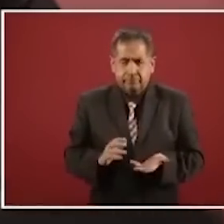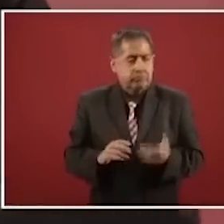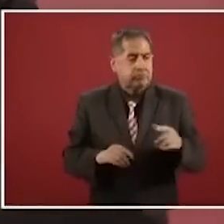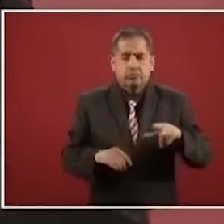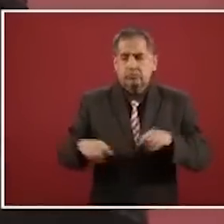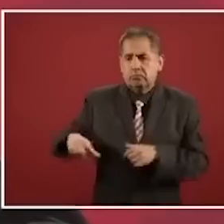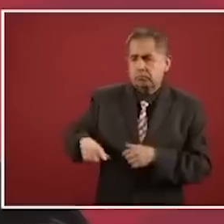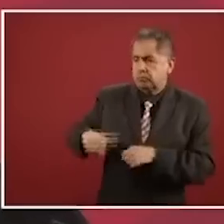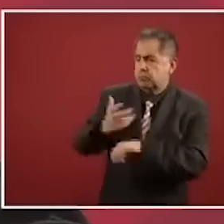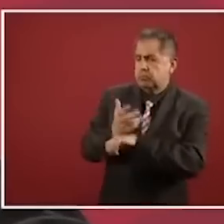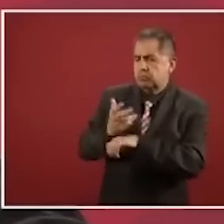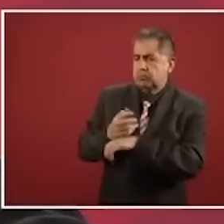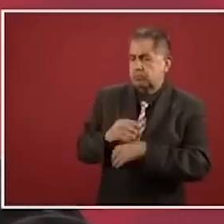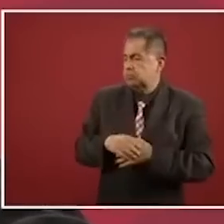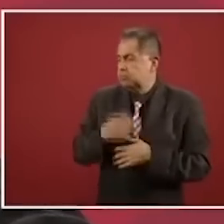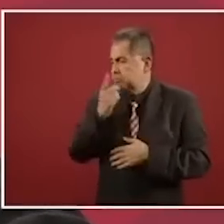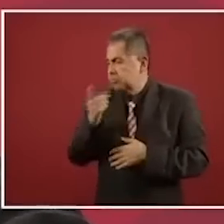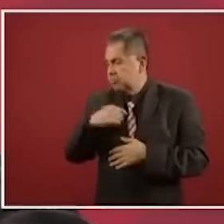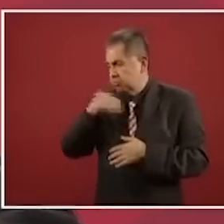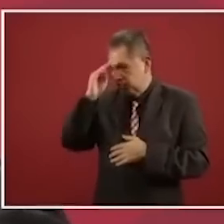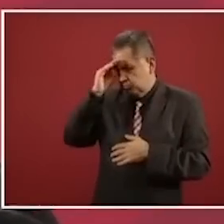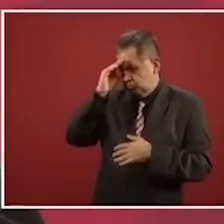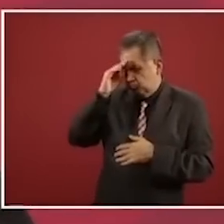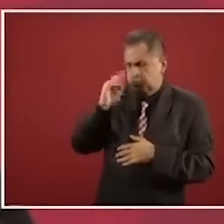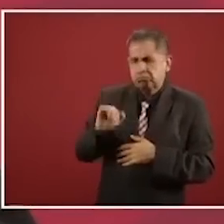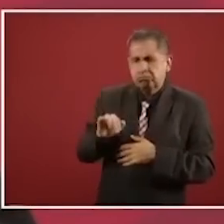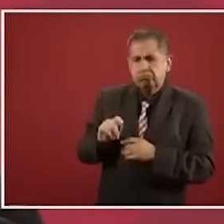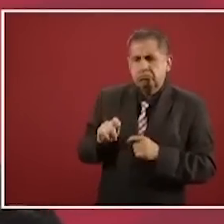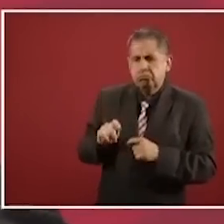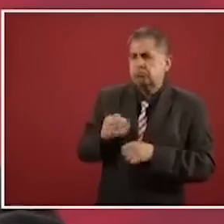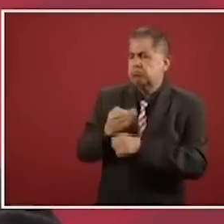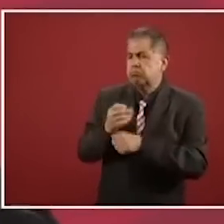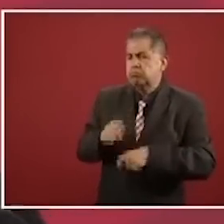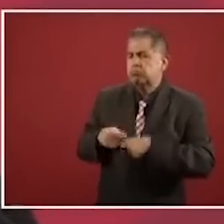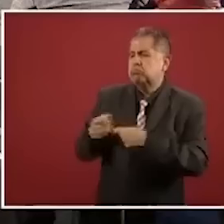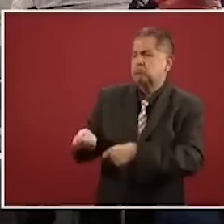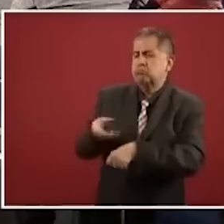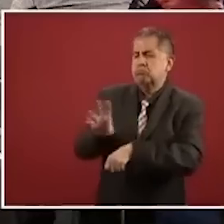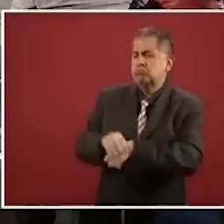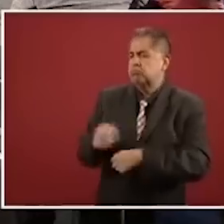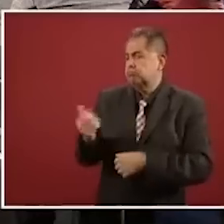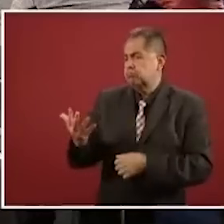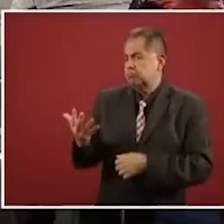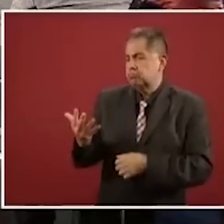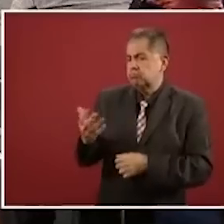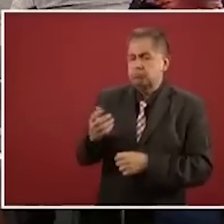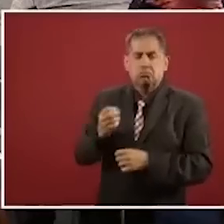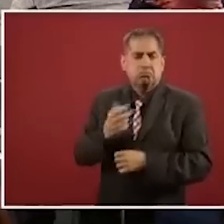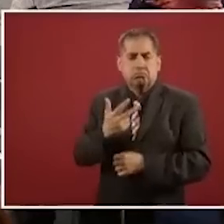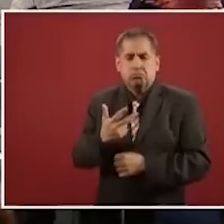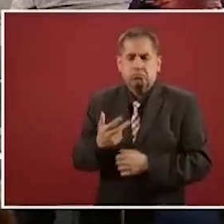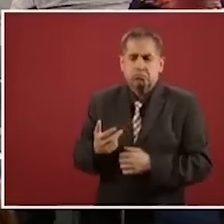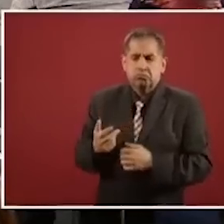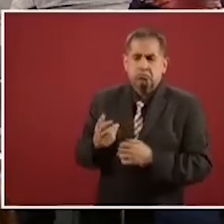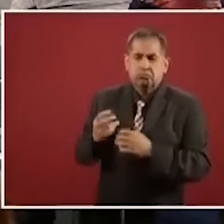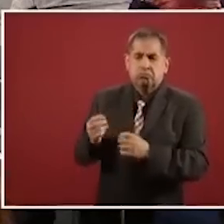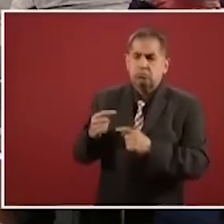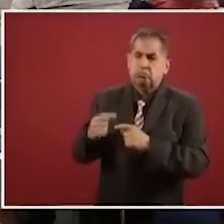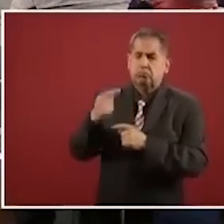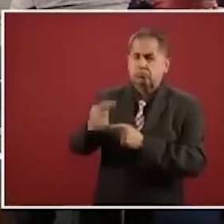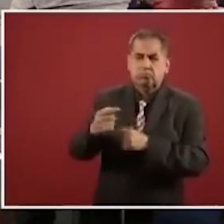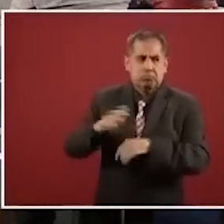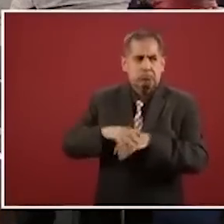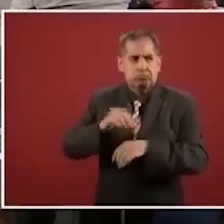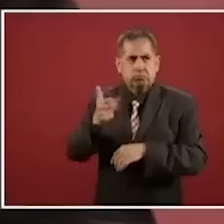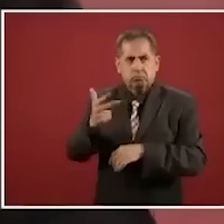me diría, bueno, Estados Unidos considera que en este momento te voy a autorizar 5 u 8 y el año que entra vemos